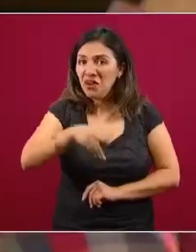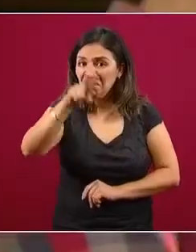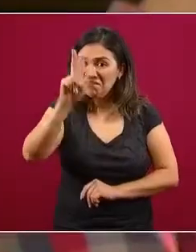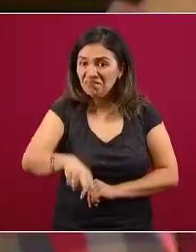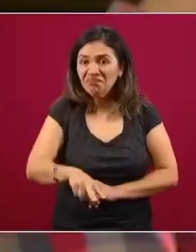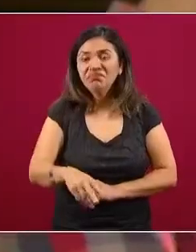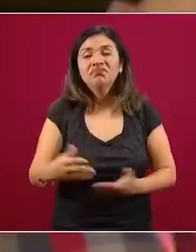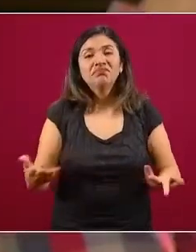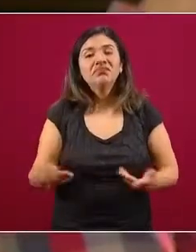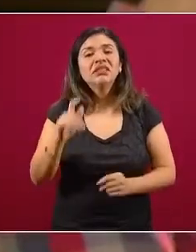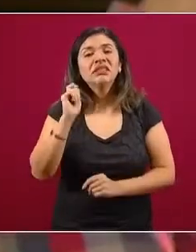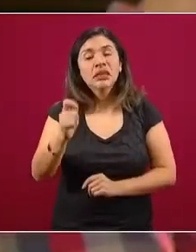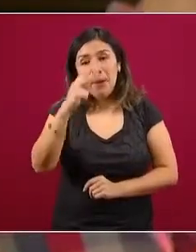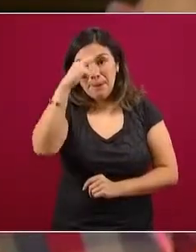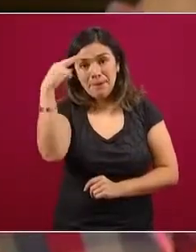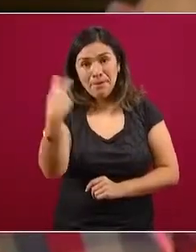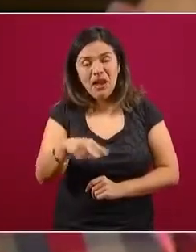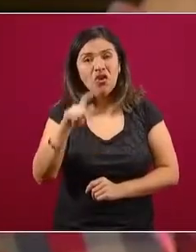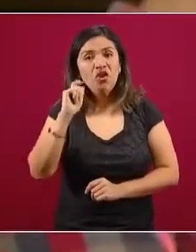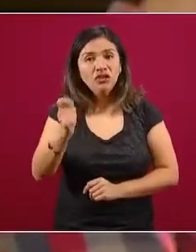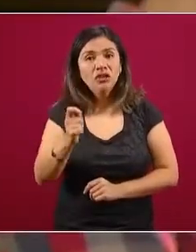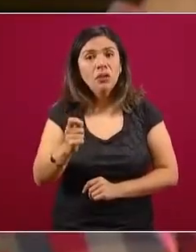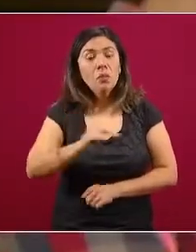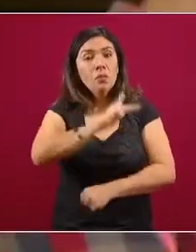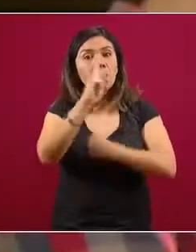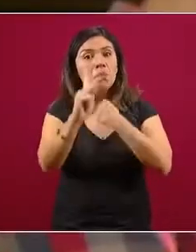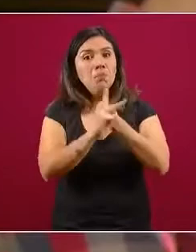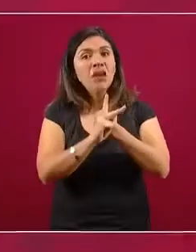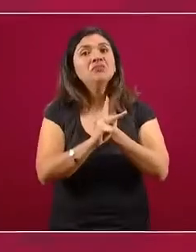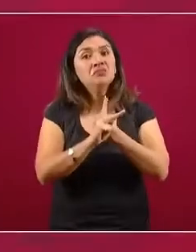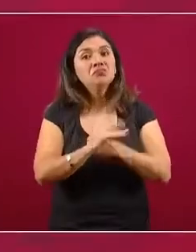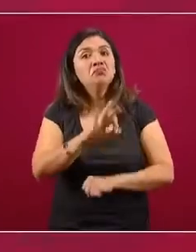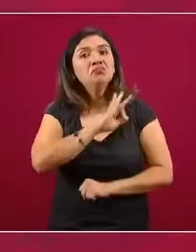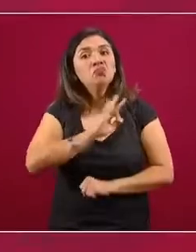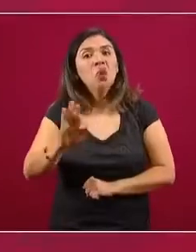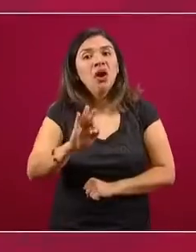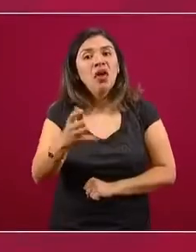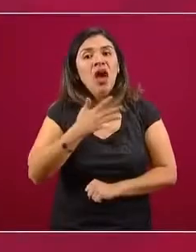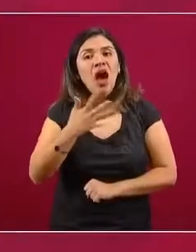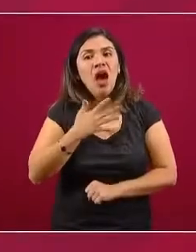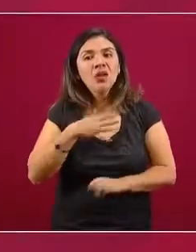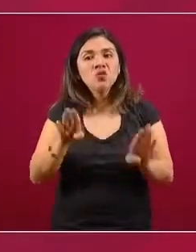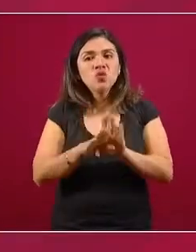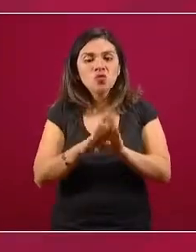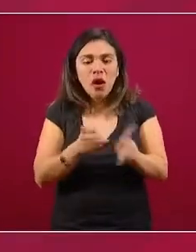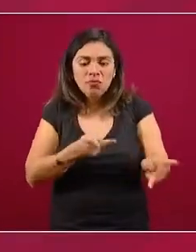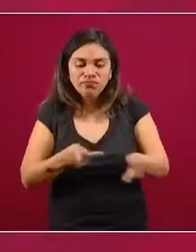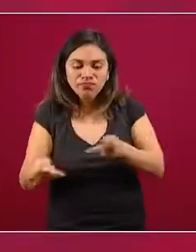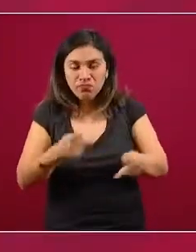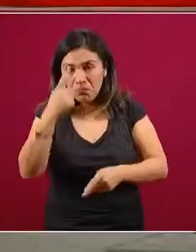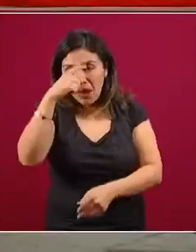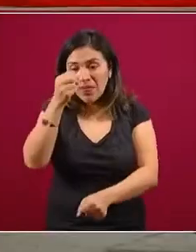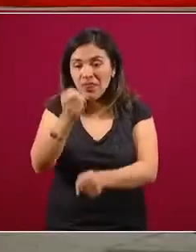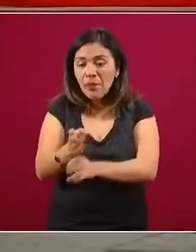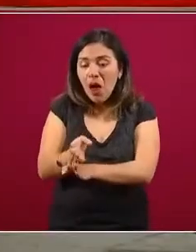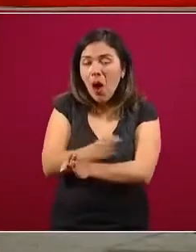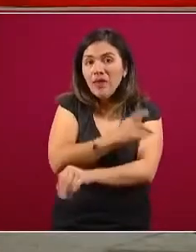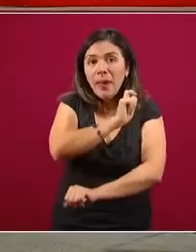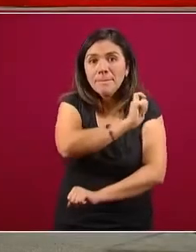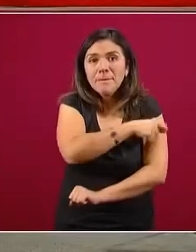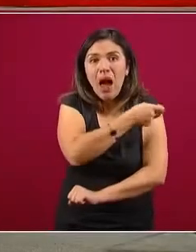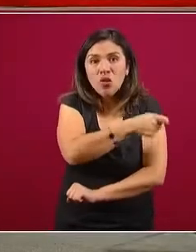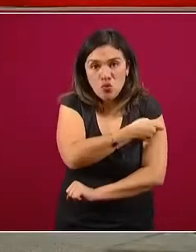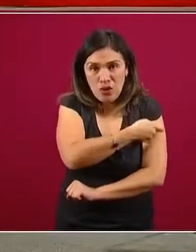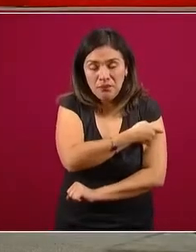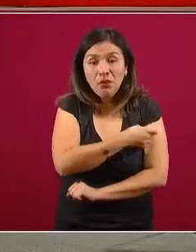buena noticia que México sea de los países que pueden tener mecanismos para el acceso temprano a la vacuna.